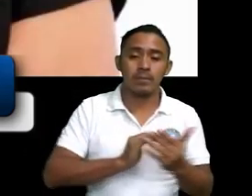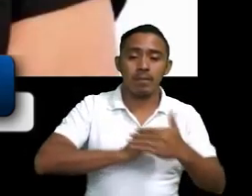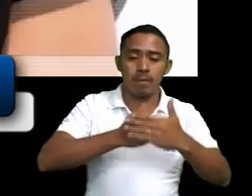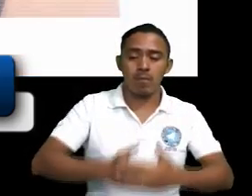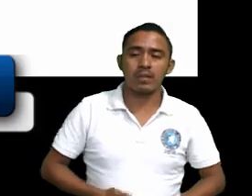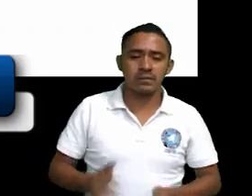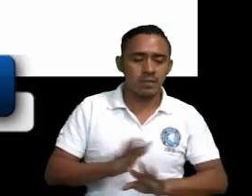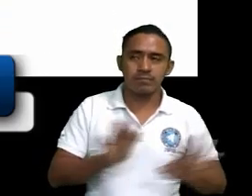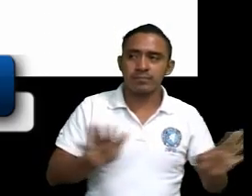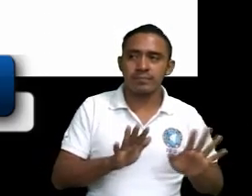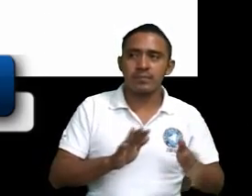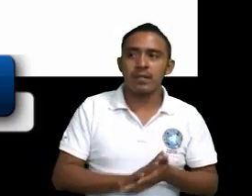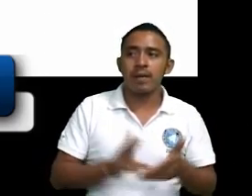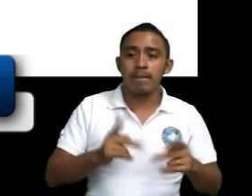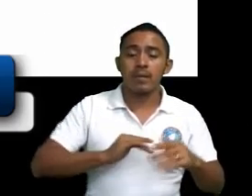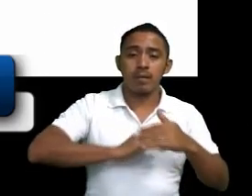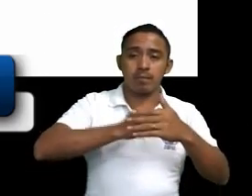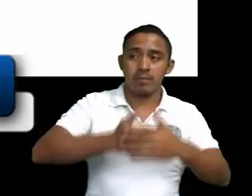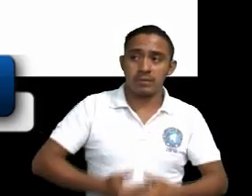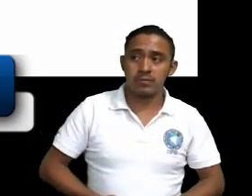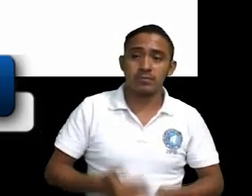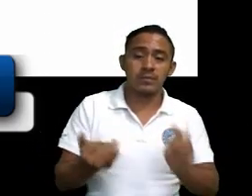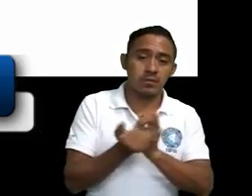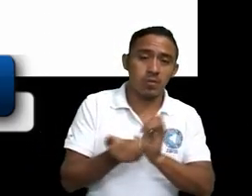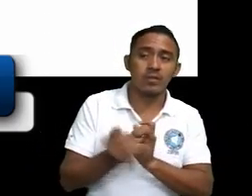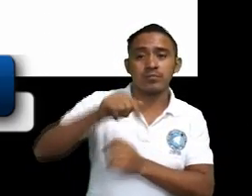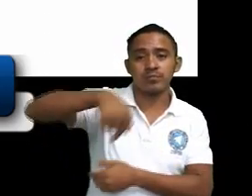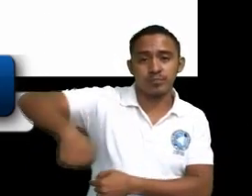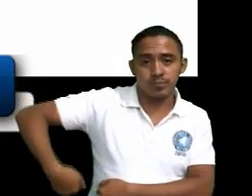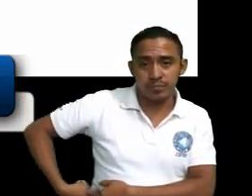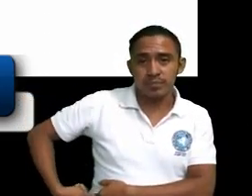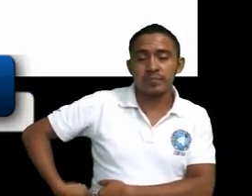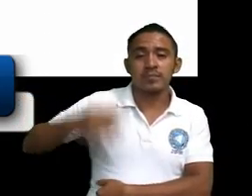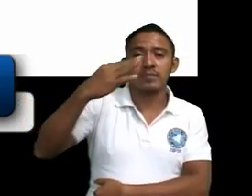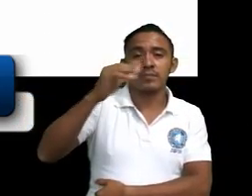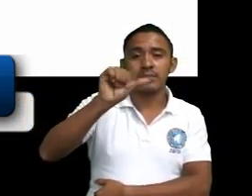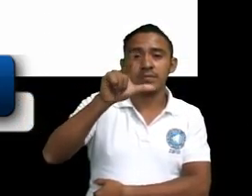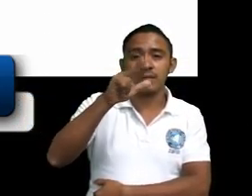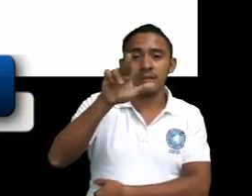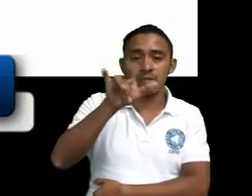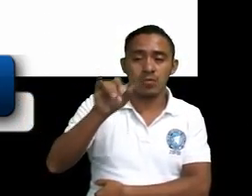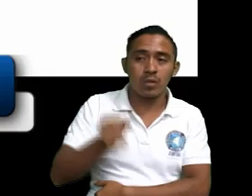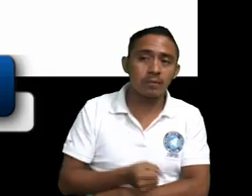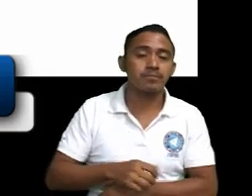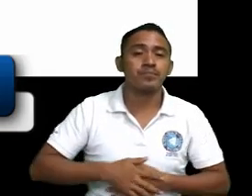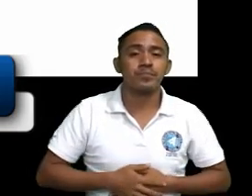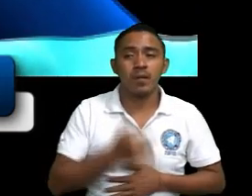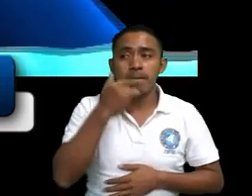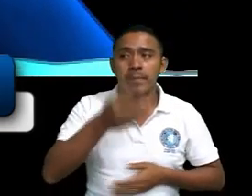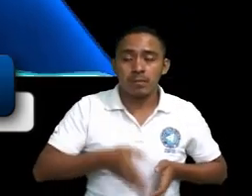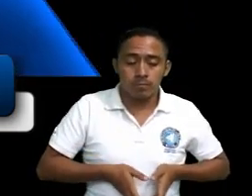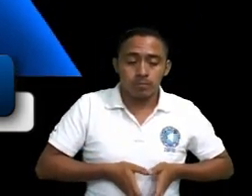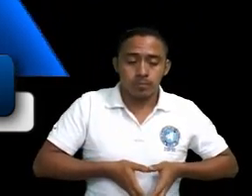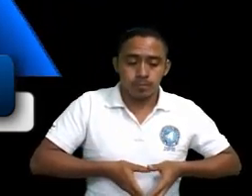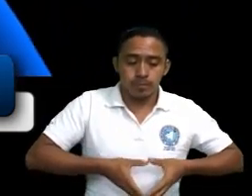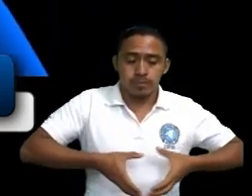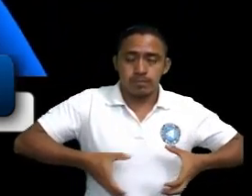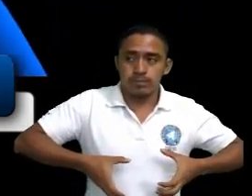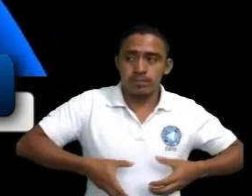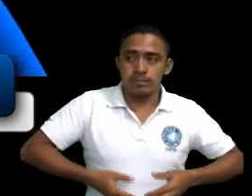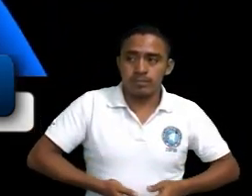embarazo. Pero cada vez que esté embarazada es un factor de riesgo para que aparezcan cálculos. ¿Por qué? Porque en la medida que el útero crece, las vísceras